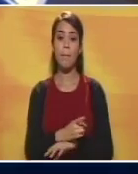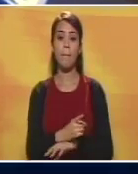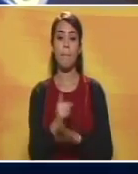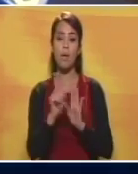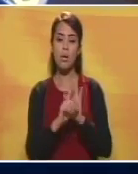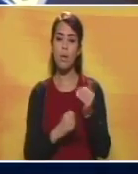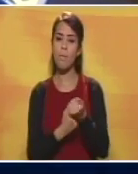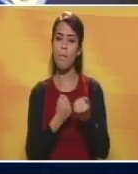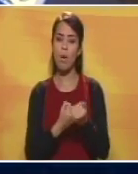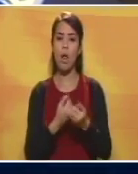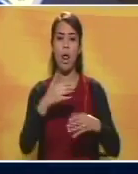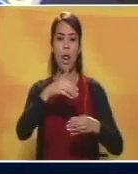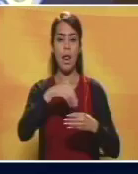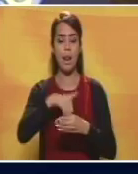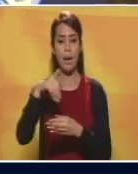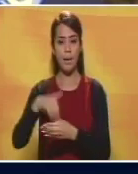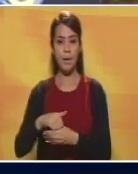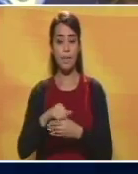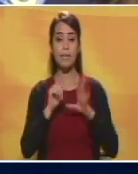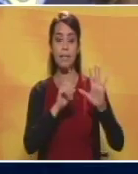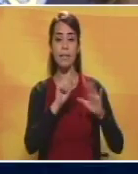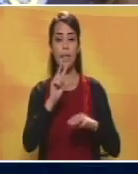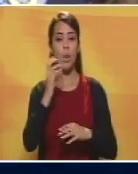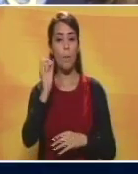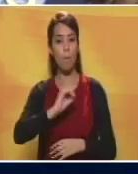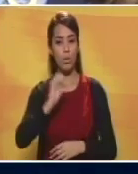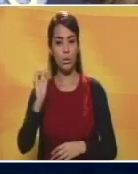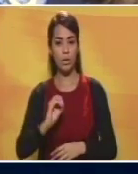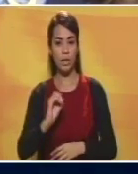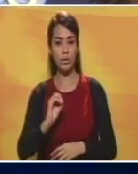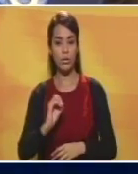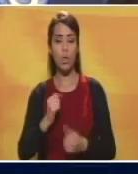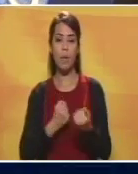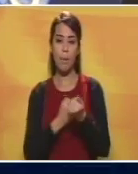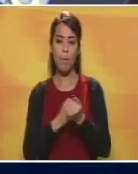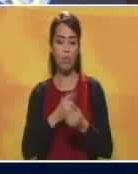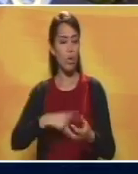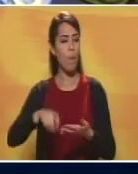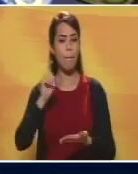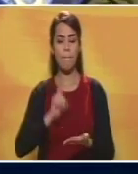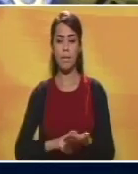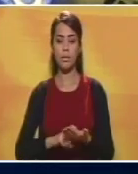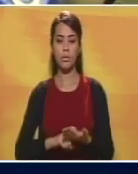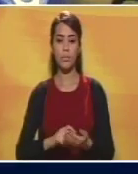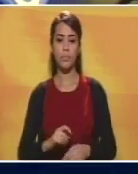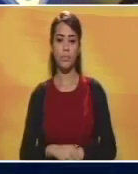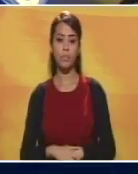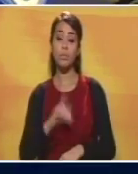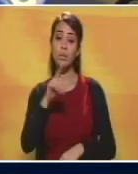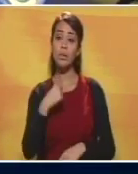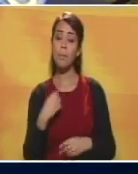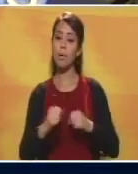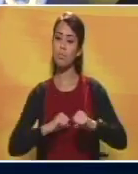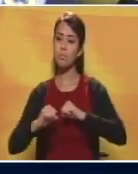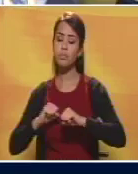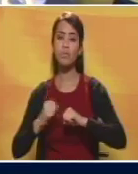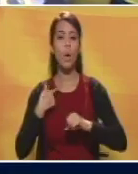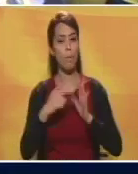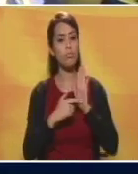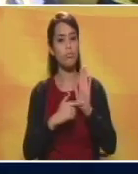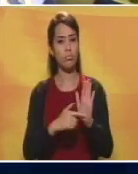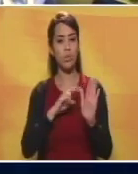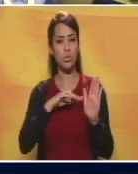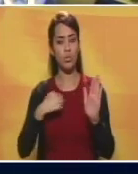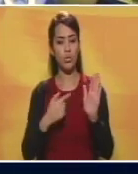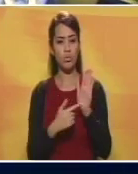como nosotros, estamos teniendo el 72% del padrón electoral completo, y tener estructura de movilización como lo estamos demostrando